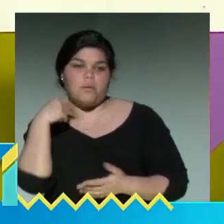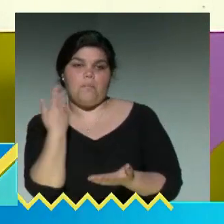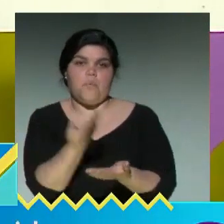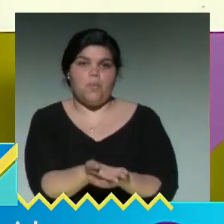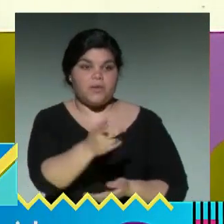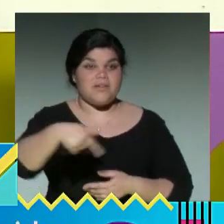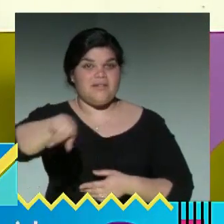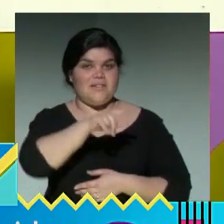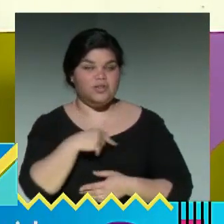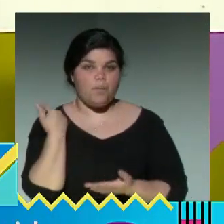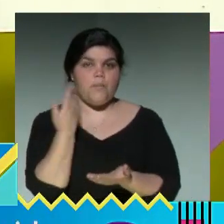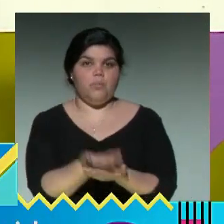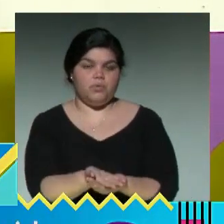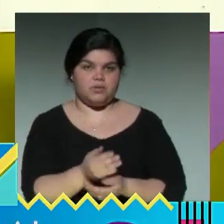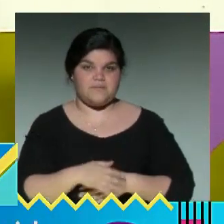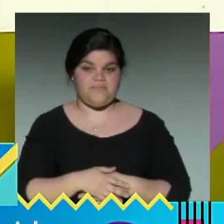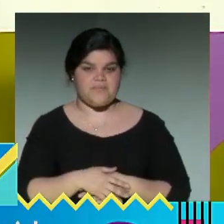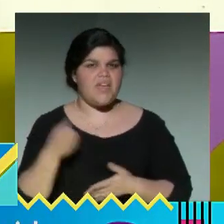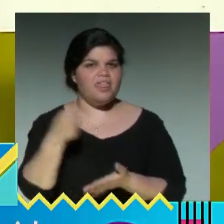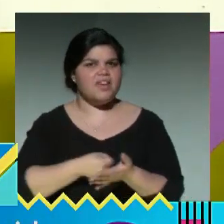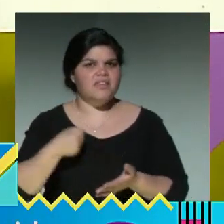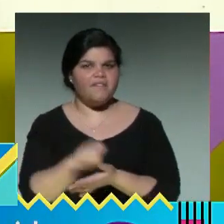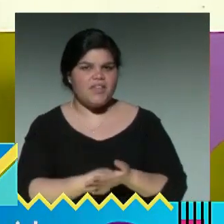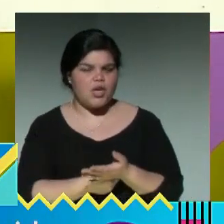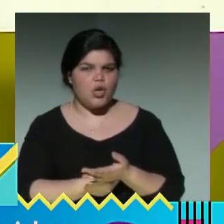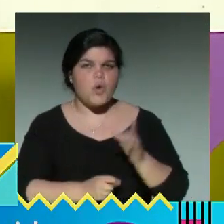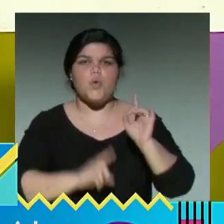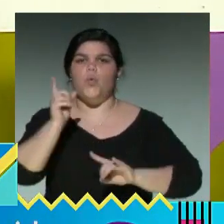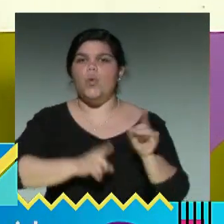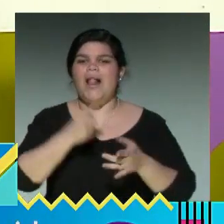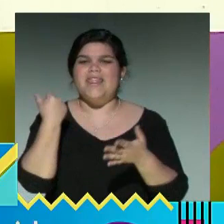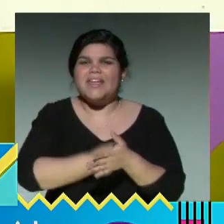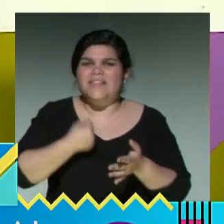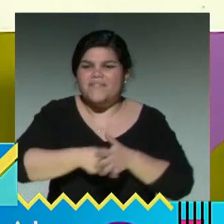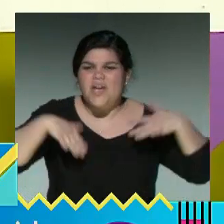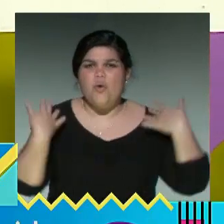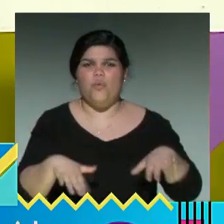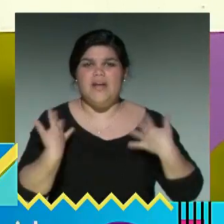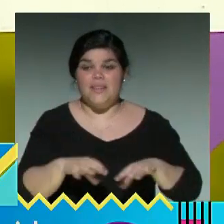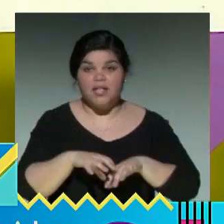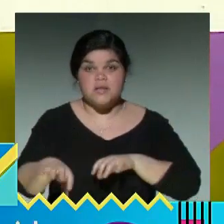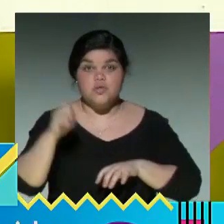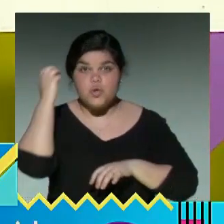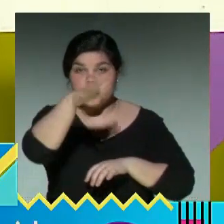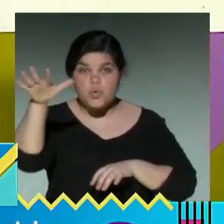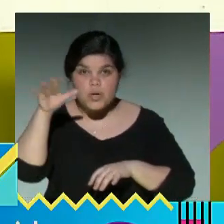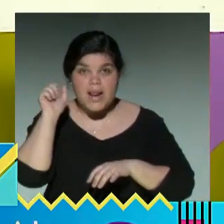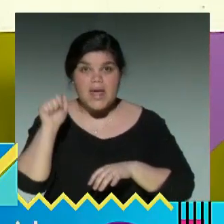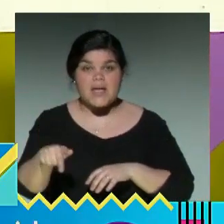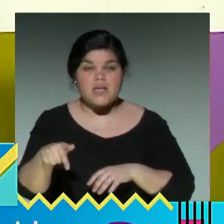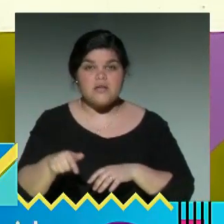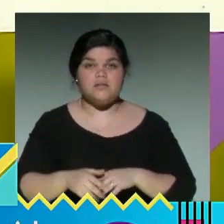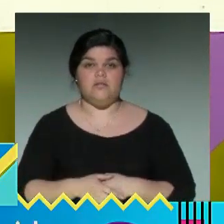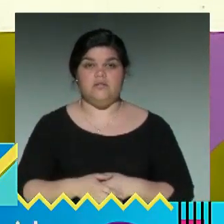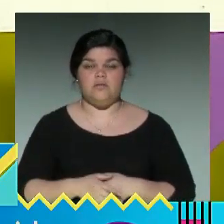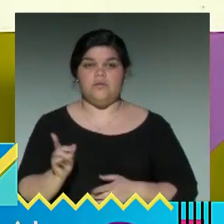un tweet en vivo, ¿sí? El gran desafío de decir cuál es el desafío urgente dentro de la extensión rural, ¿sí? Hablando de esta complejidad